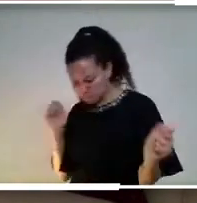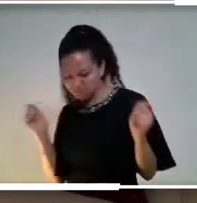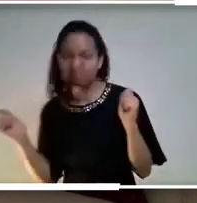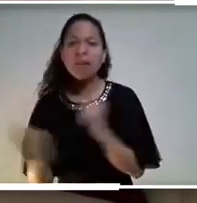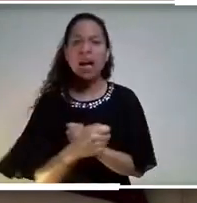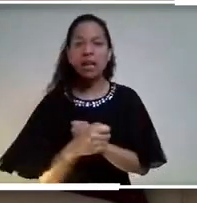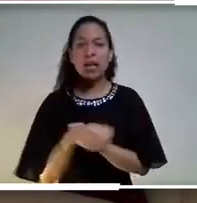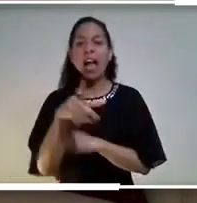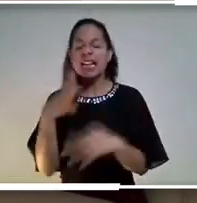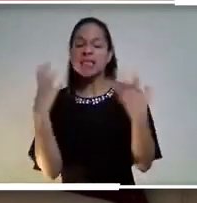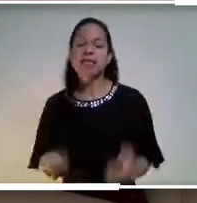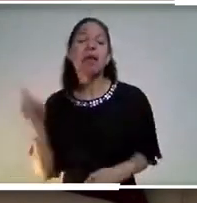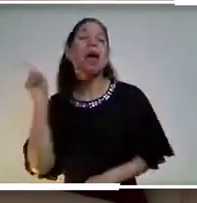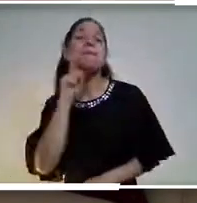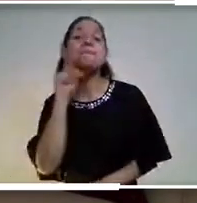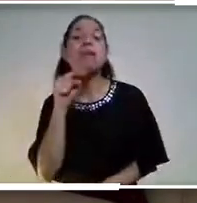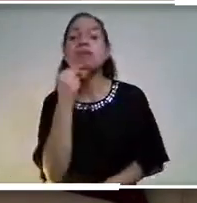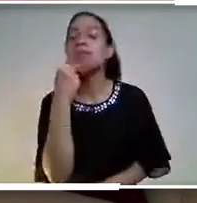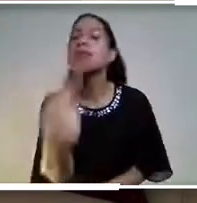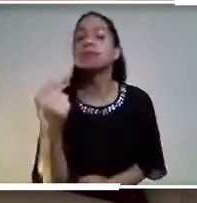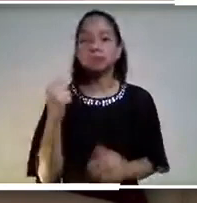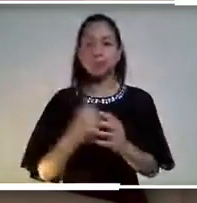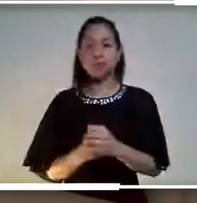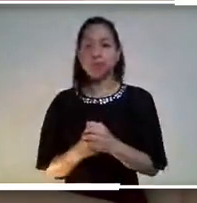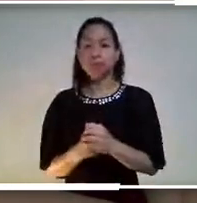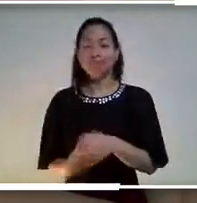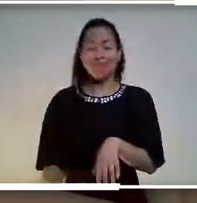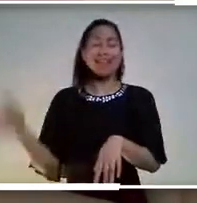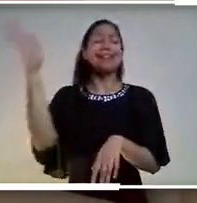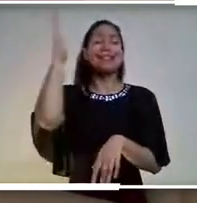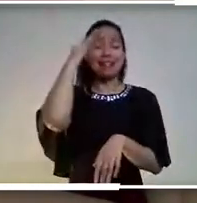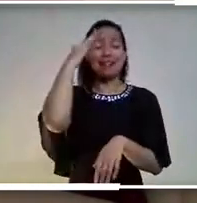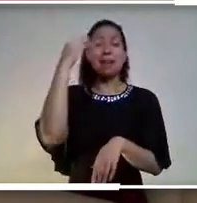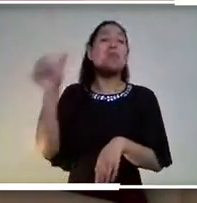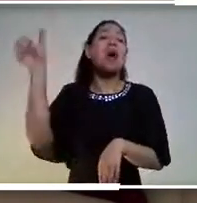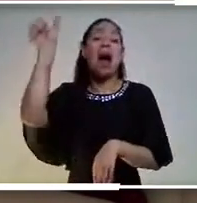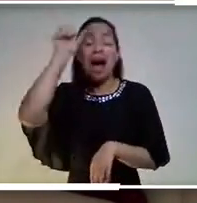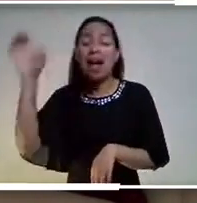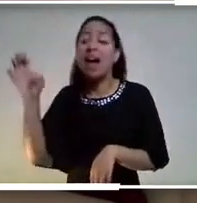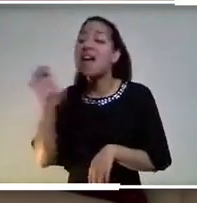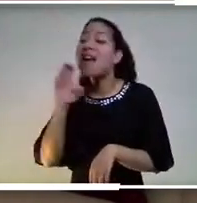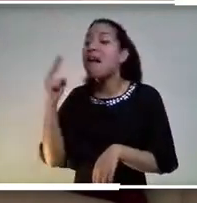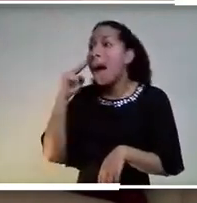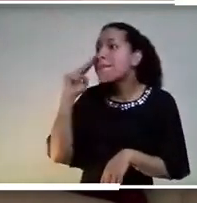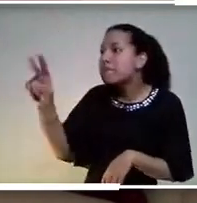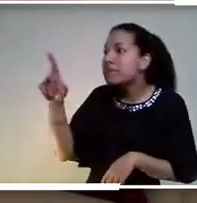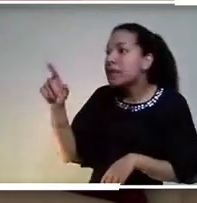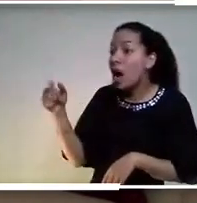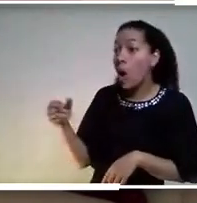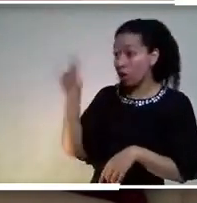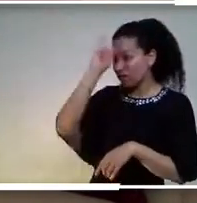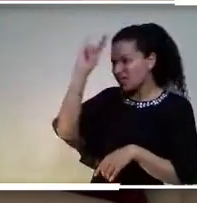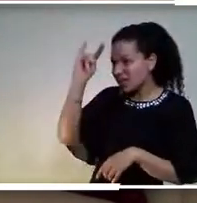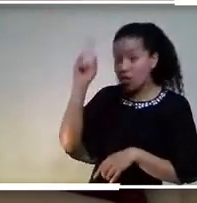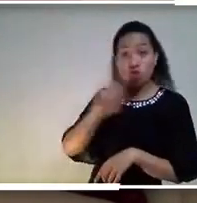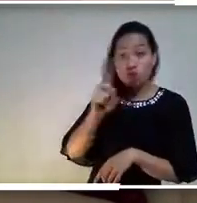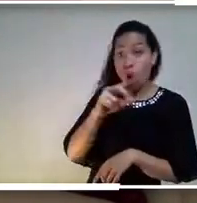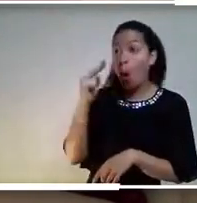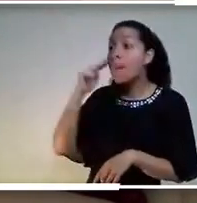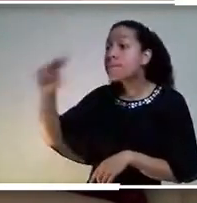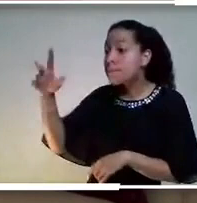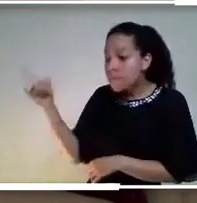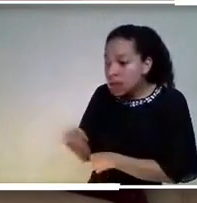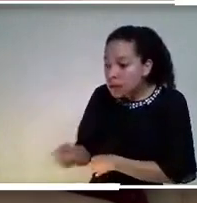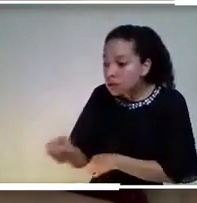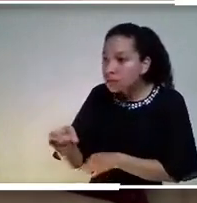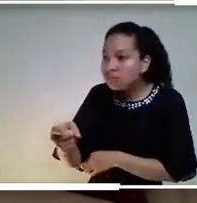ya lo hizo el comienzo el jardín del edén tomando forma de serpiente y aún lo continúa haciendo hoy yo